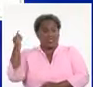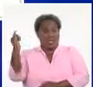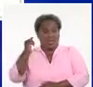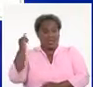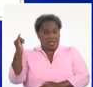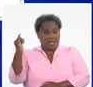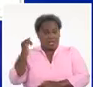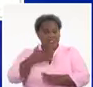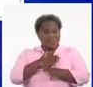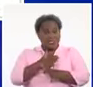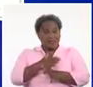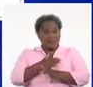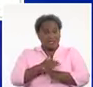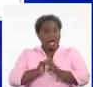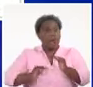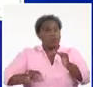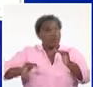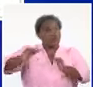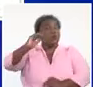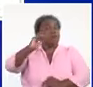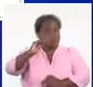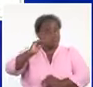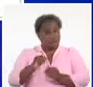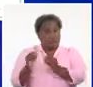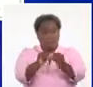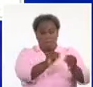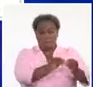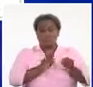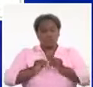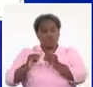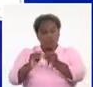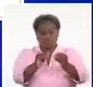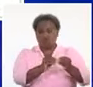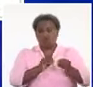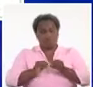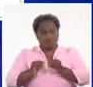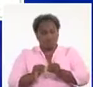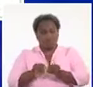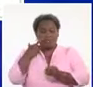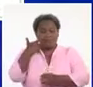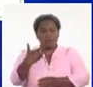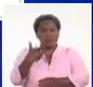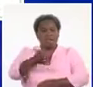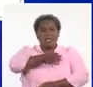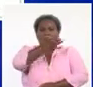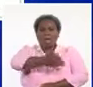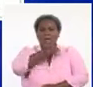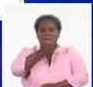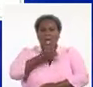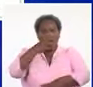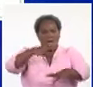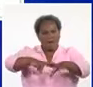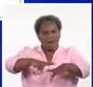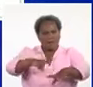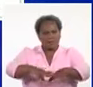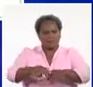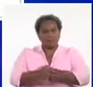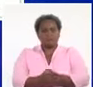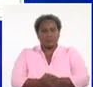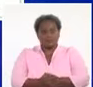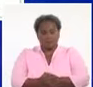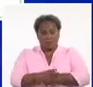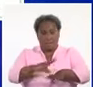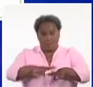de transmisión, excepto, y es importante que lo digamos, La Habana, que